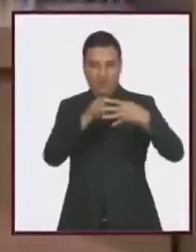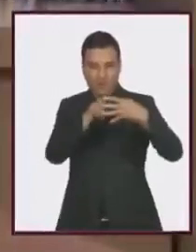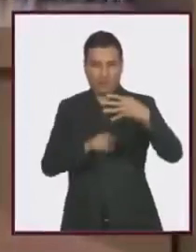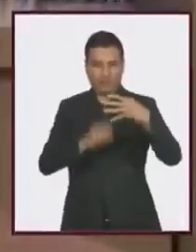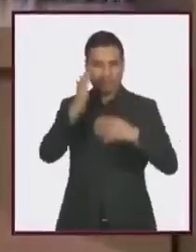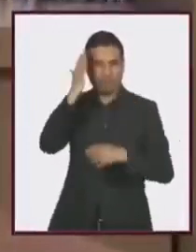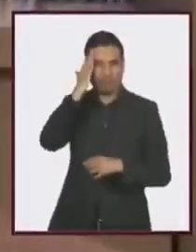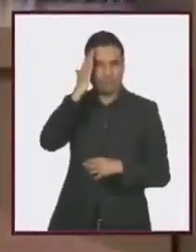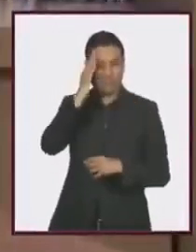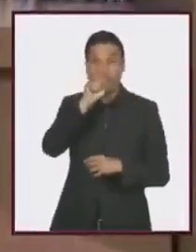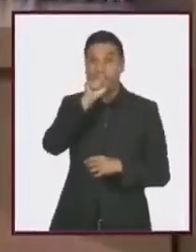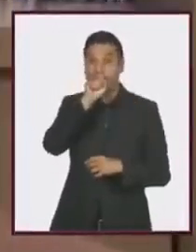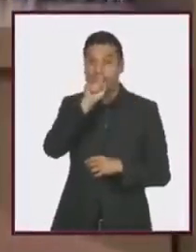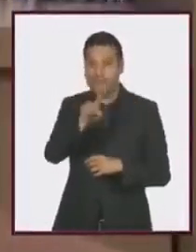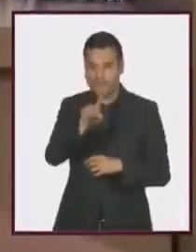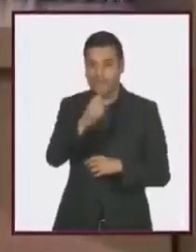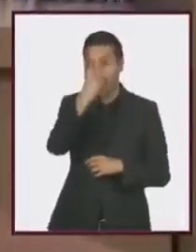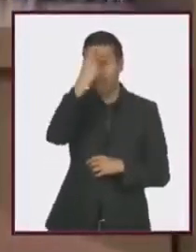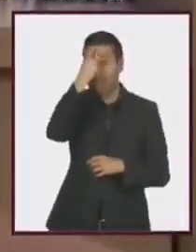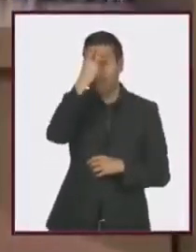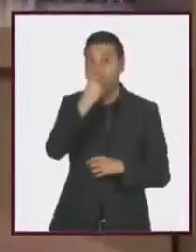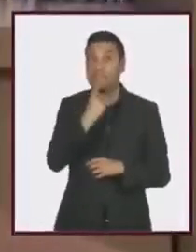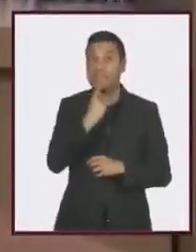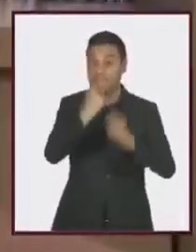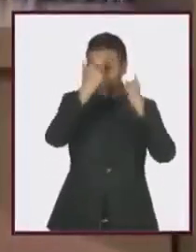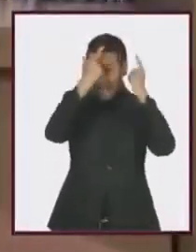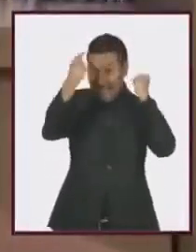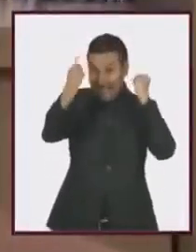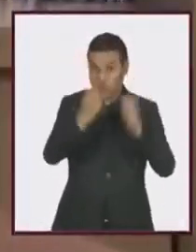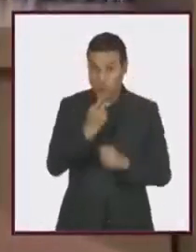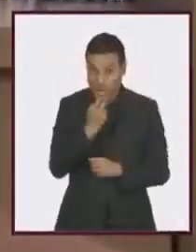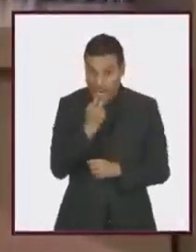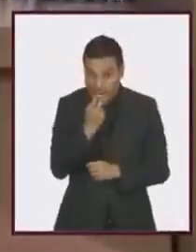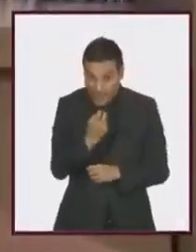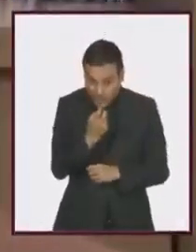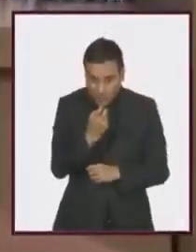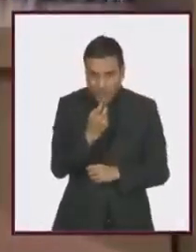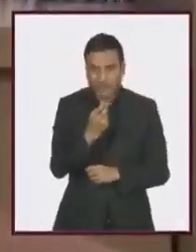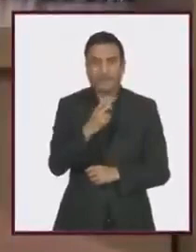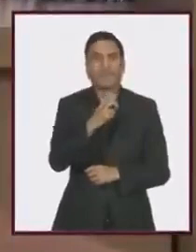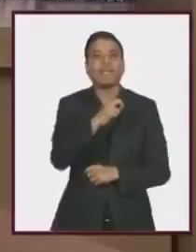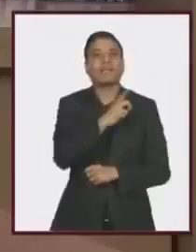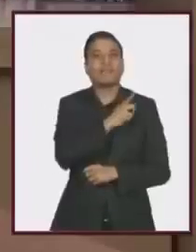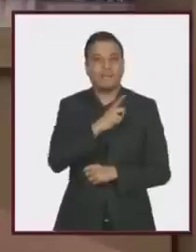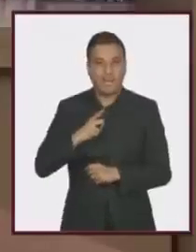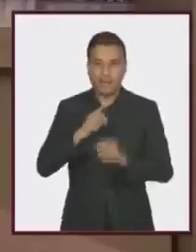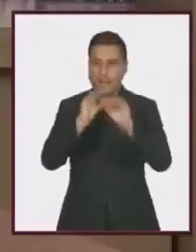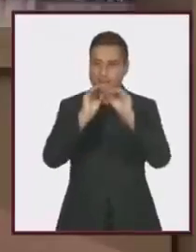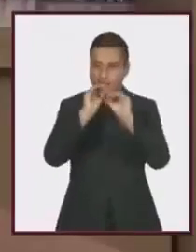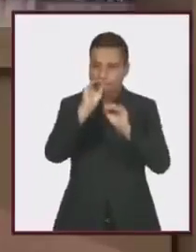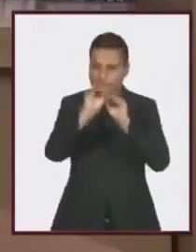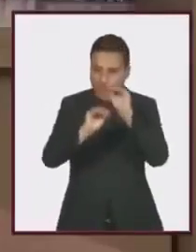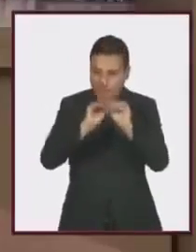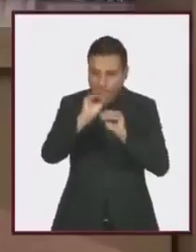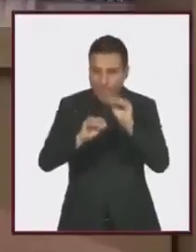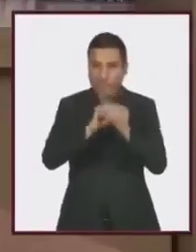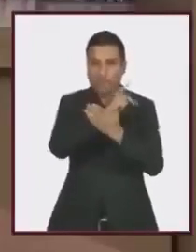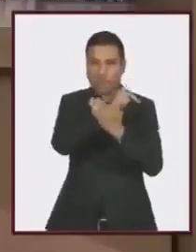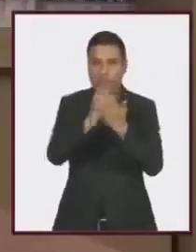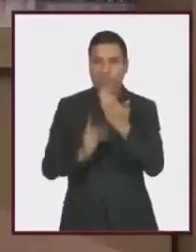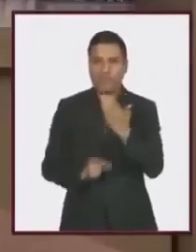egreso, cómo se van a ir concretando en una estructura curricular que está conformada por los